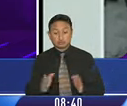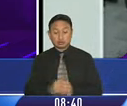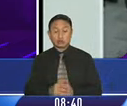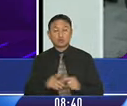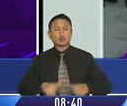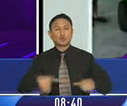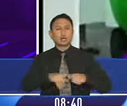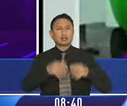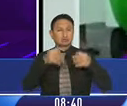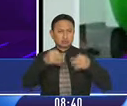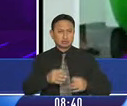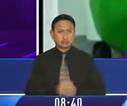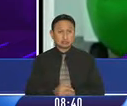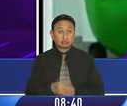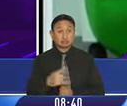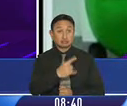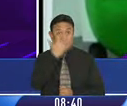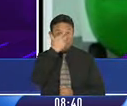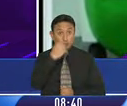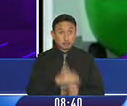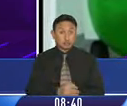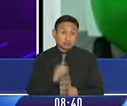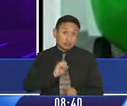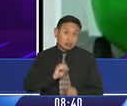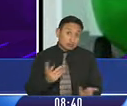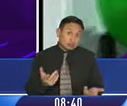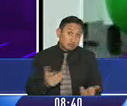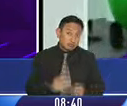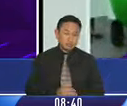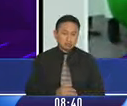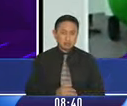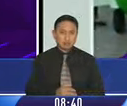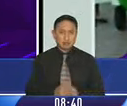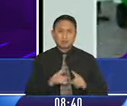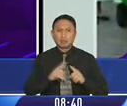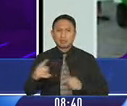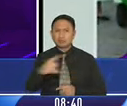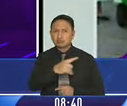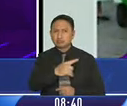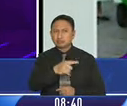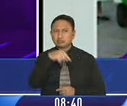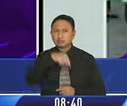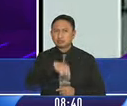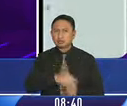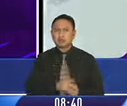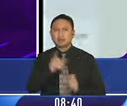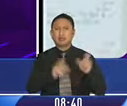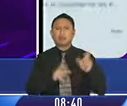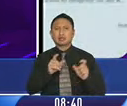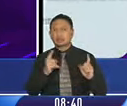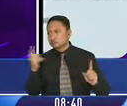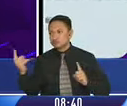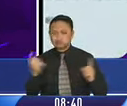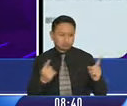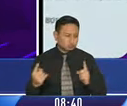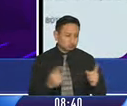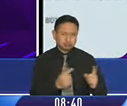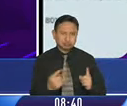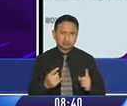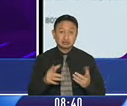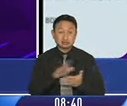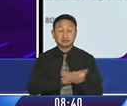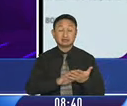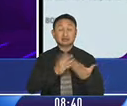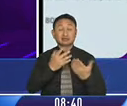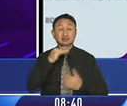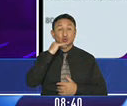adecuados. Están bonitos, yo no digo que no, están bonitos. Pero miren, esto genera aglomeración y genera también